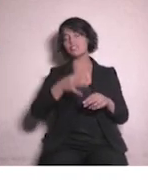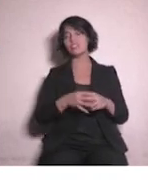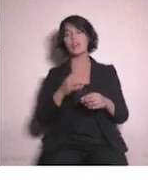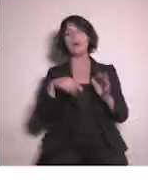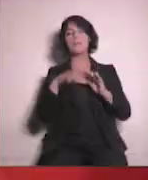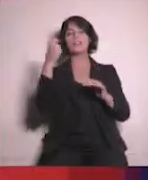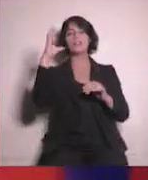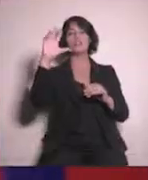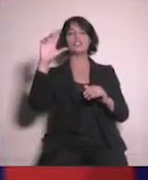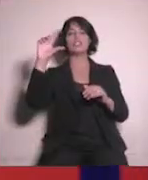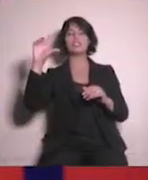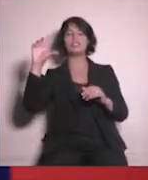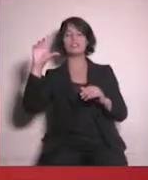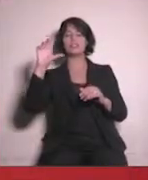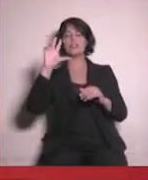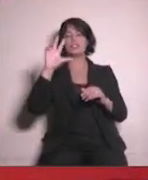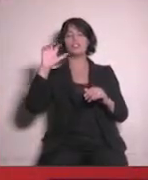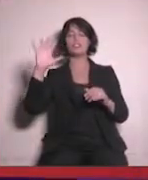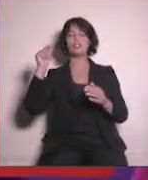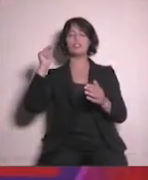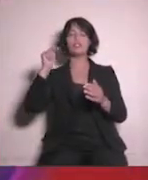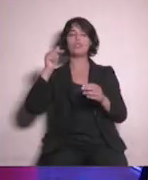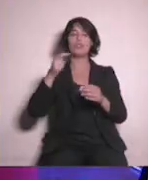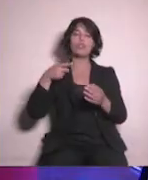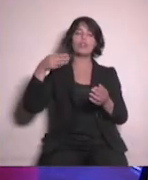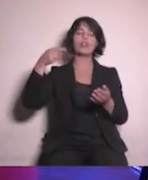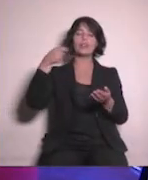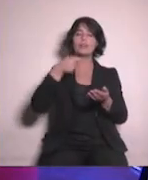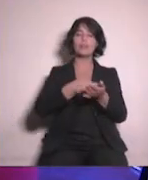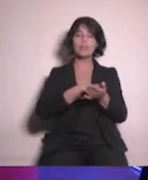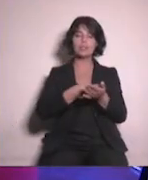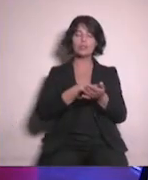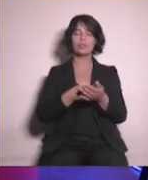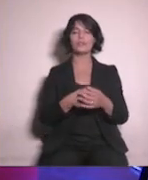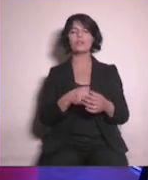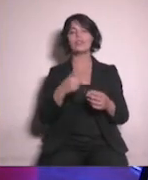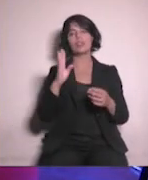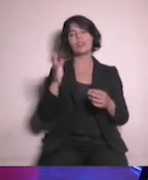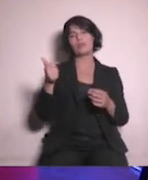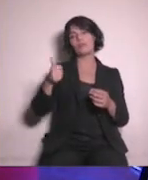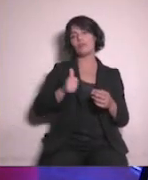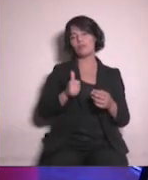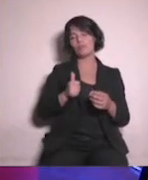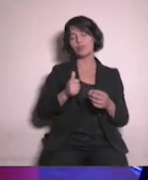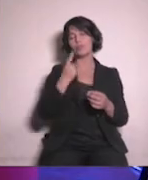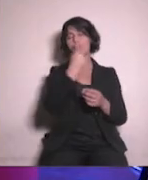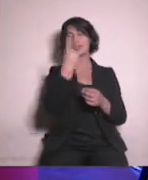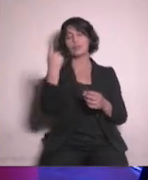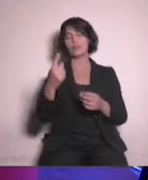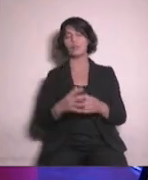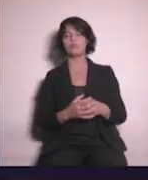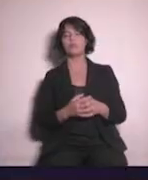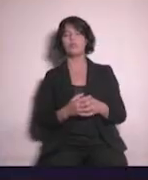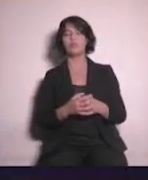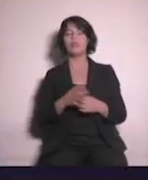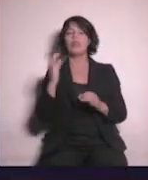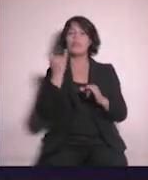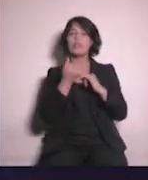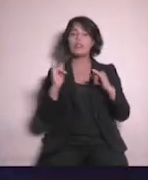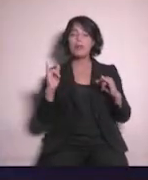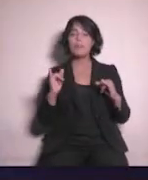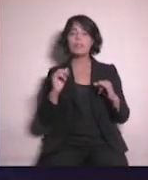de 85 límites distintos de inversión que tenemos que preocuparnos de cumplir con cada uno de ellos.